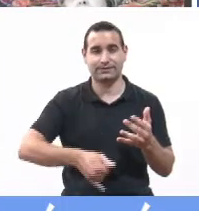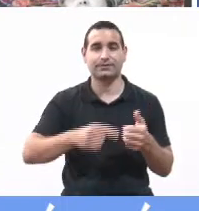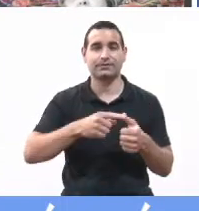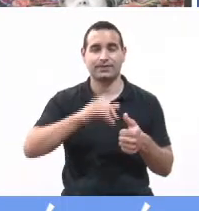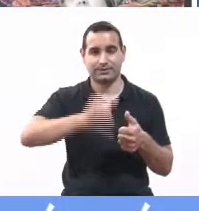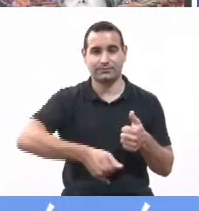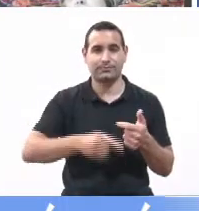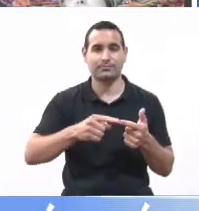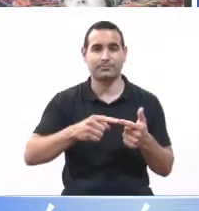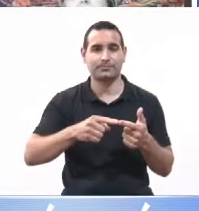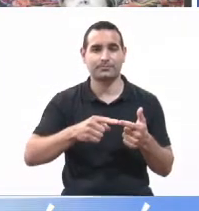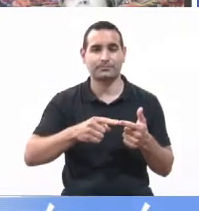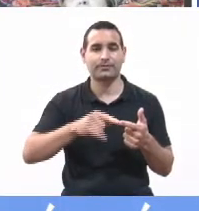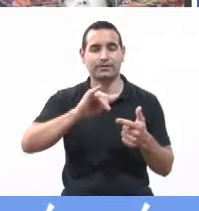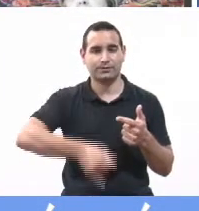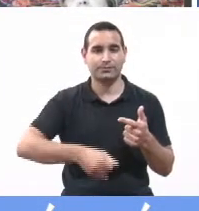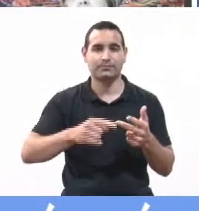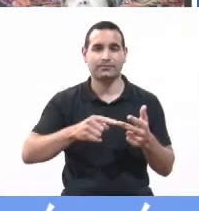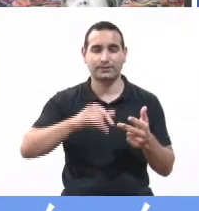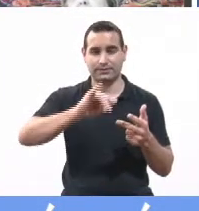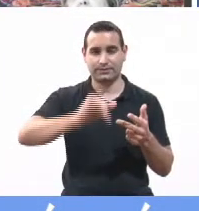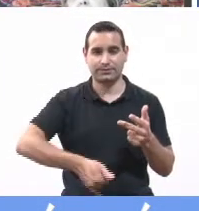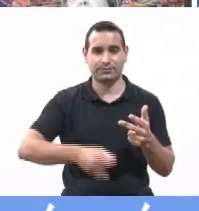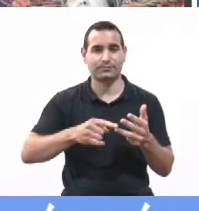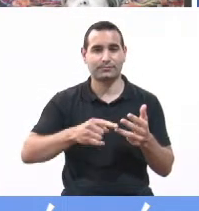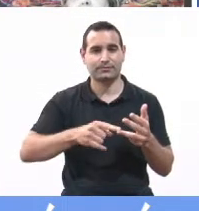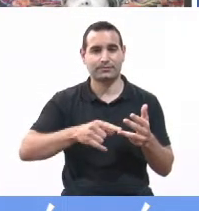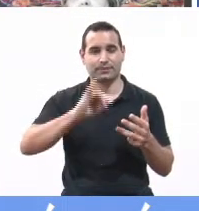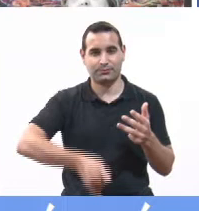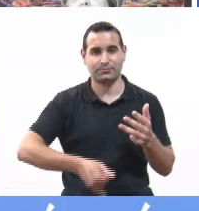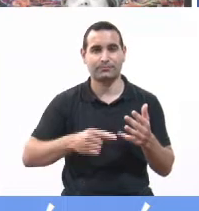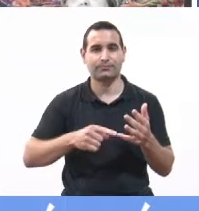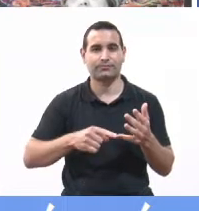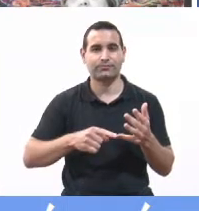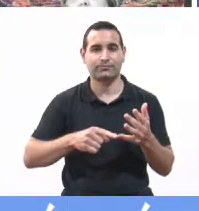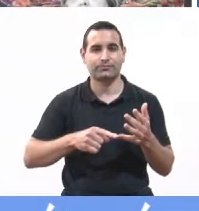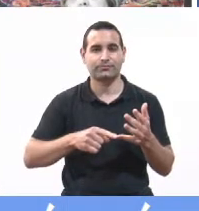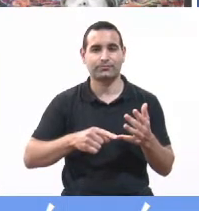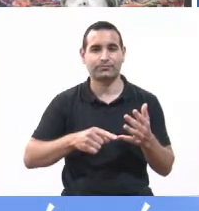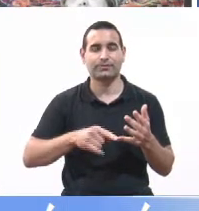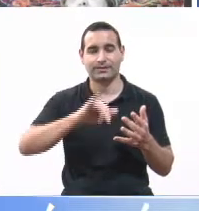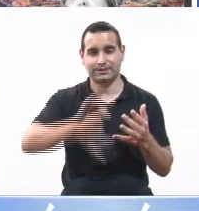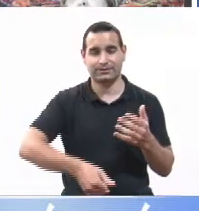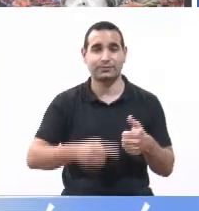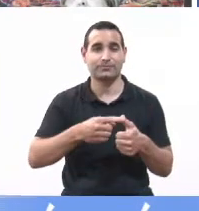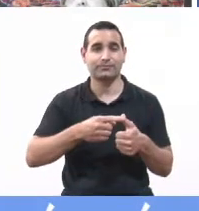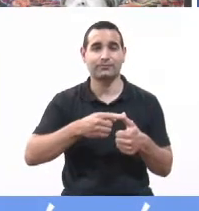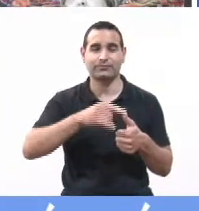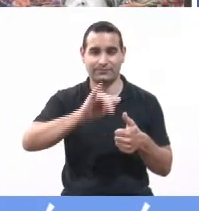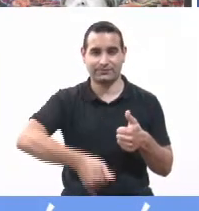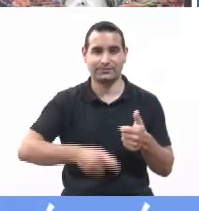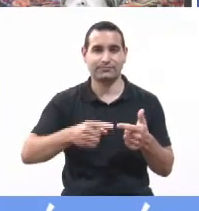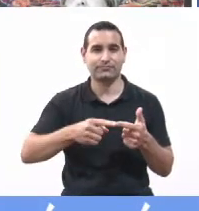afirmativo. Poggi, afirmativo. Recalde, afirmativo. Reutemann, afirmativo. Rodas, afirmativo. Rodríguez, afirmativo. Rodríguez